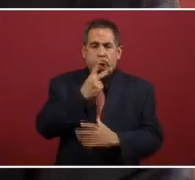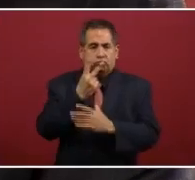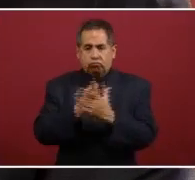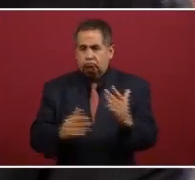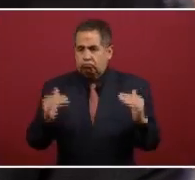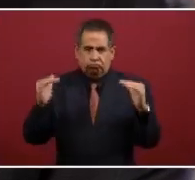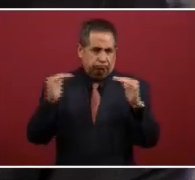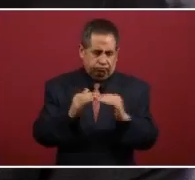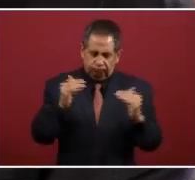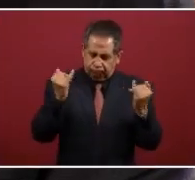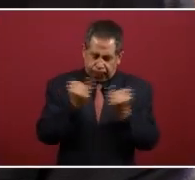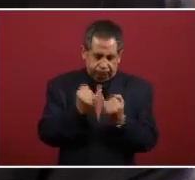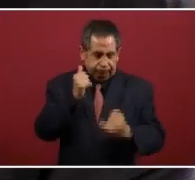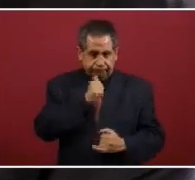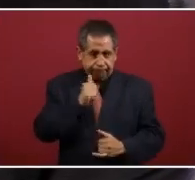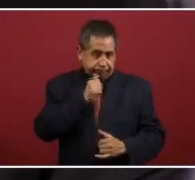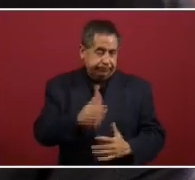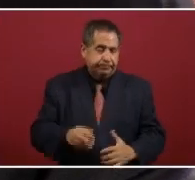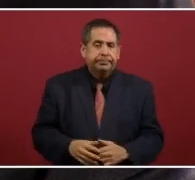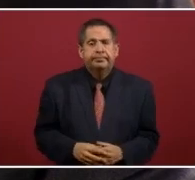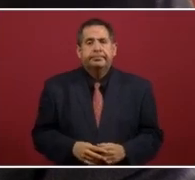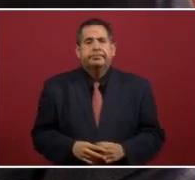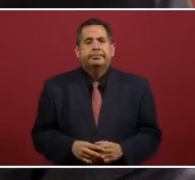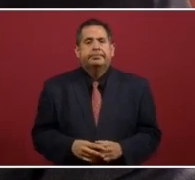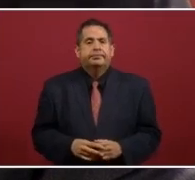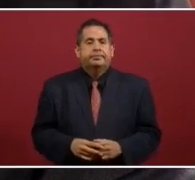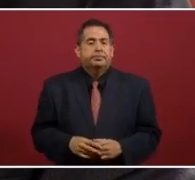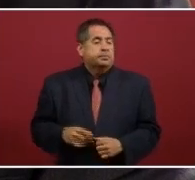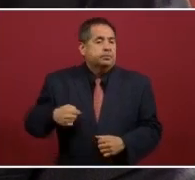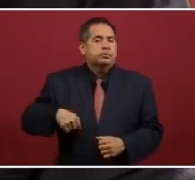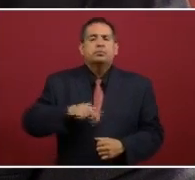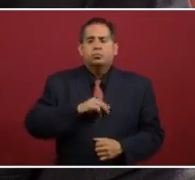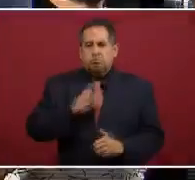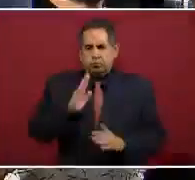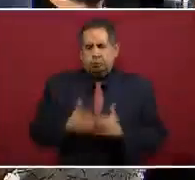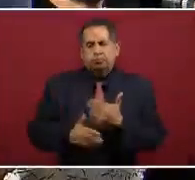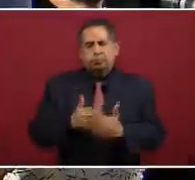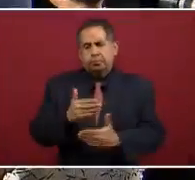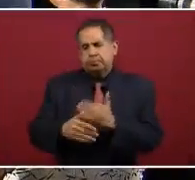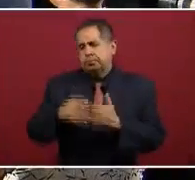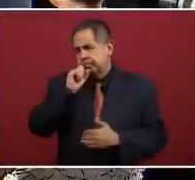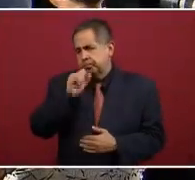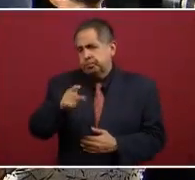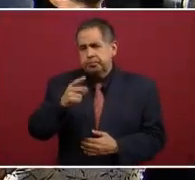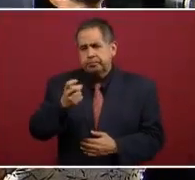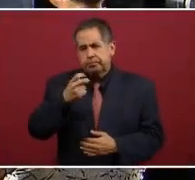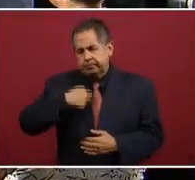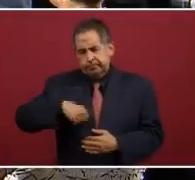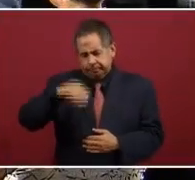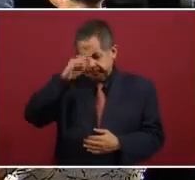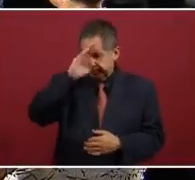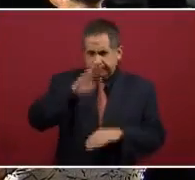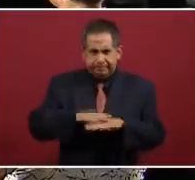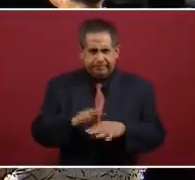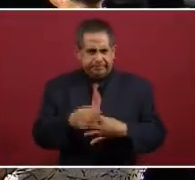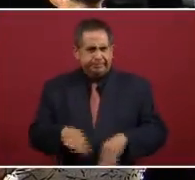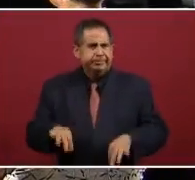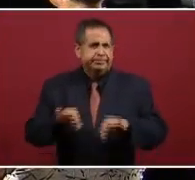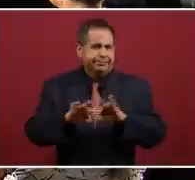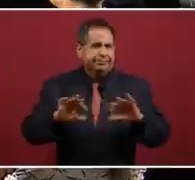género. Hemos avanzado también, y eso es lo que considero más